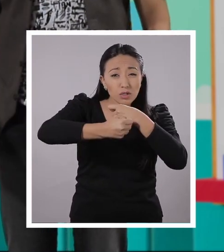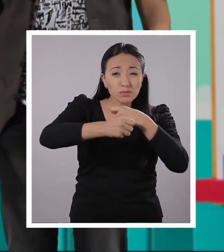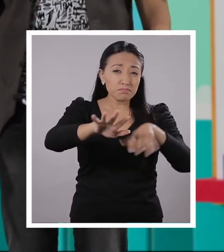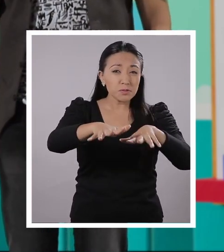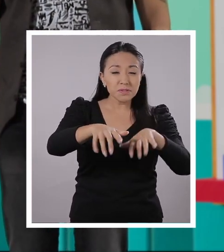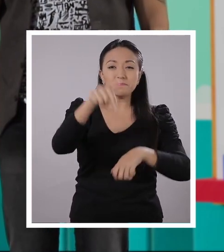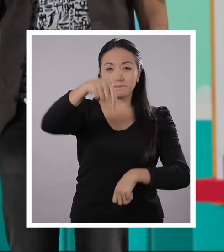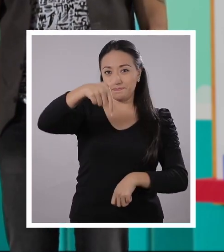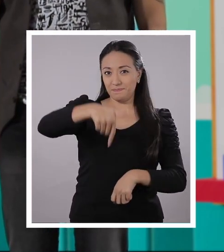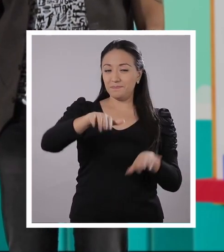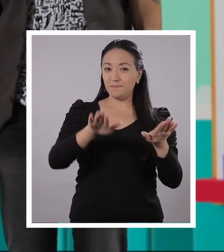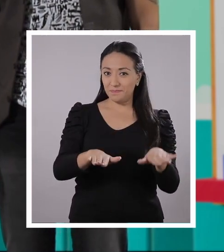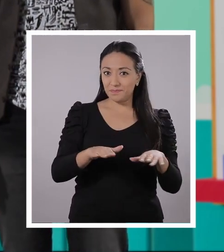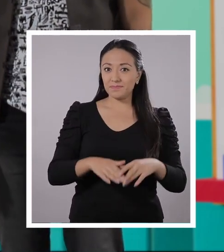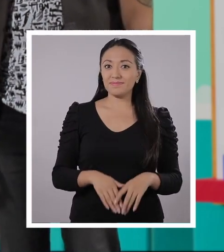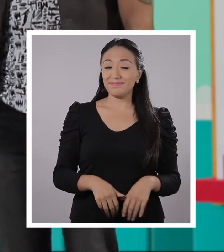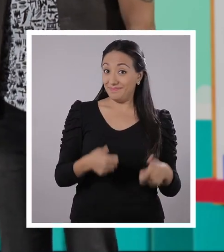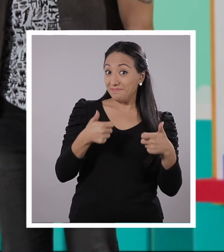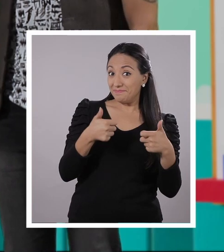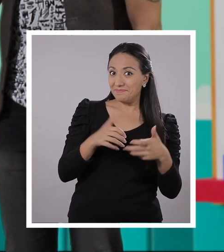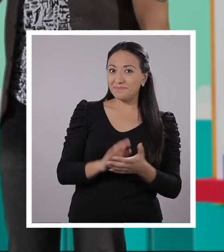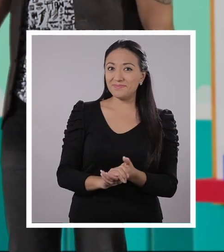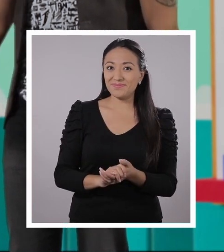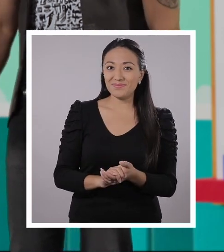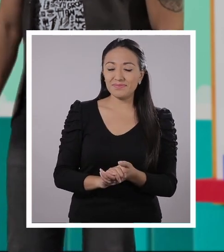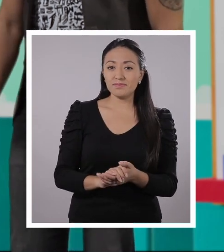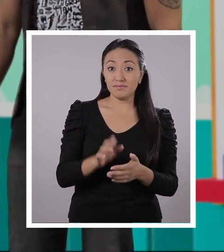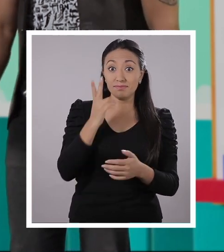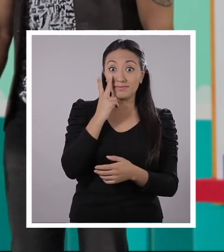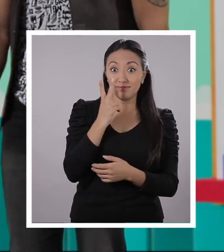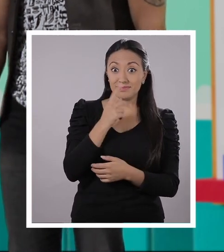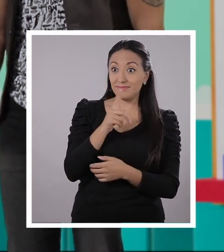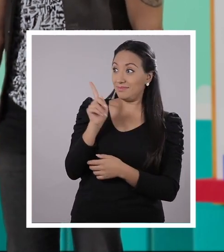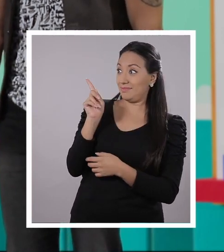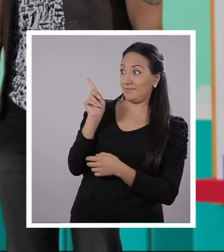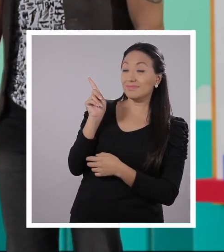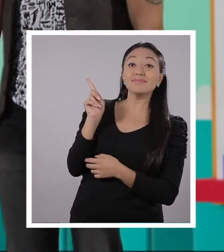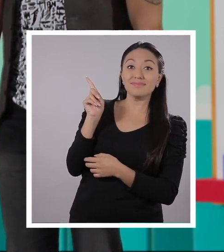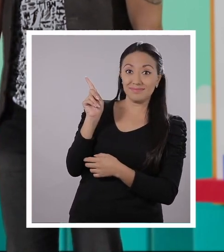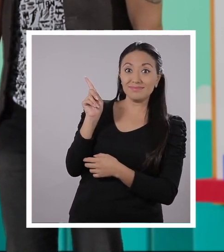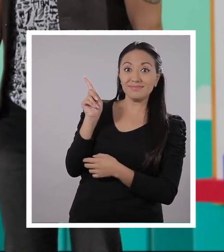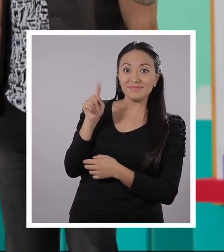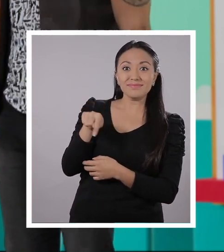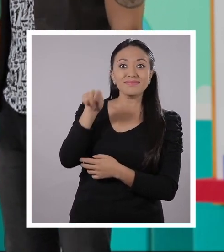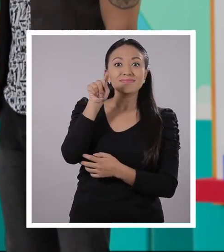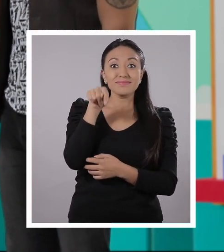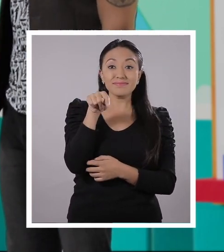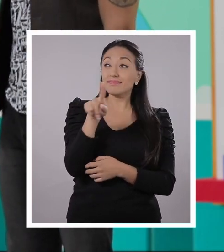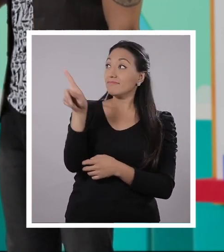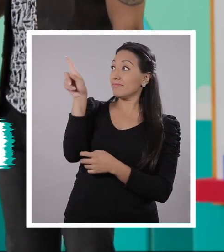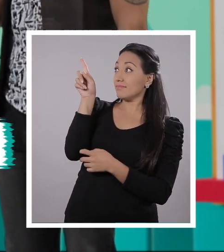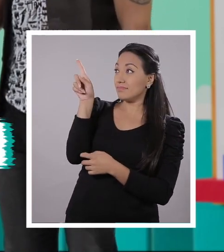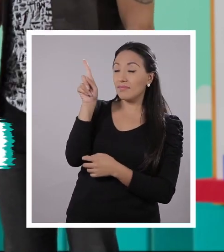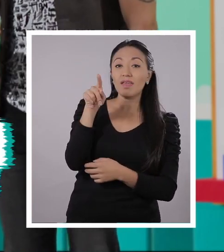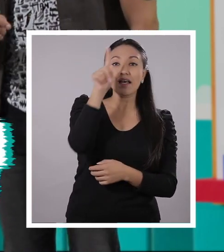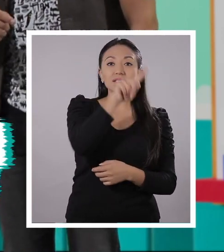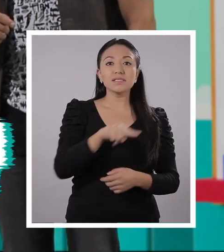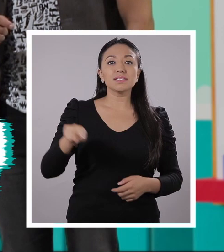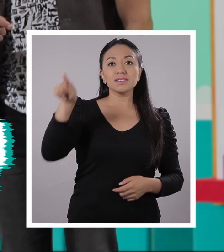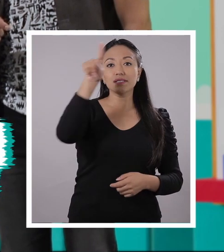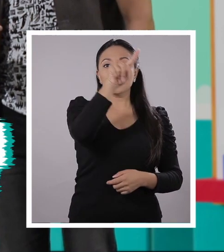es tu programa! ¿Ah? ¿Qué tal? ¿Sí ven lo que tengo aquí? Este es el círculo